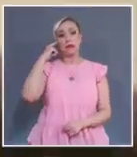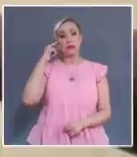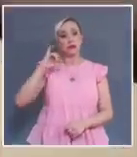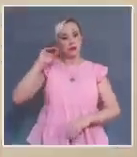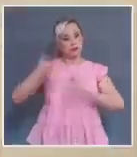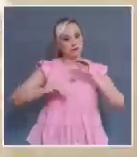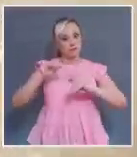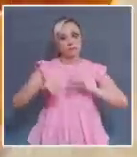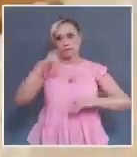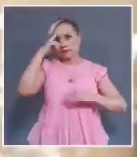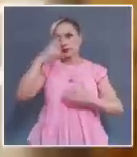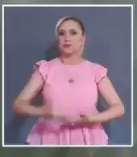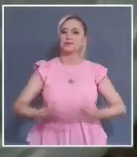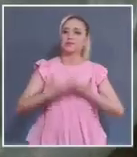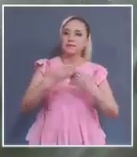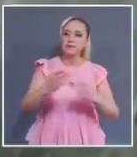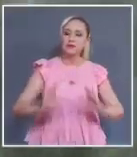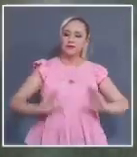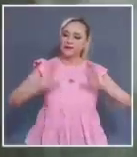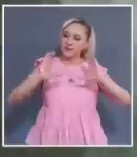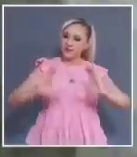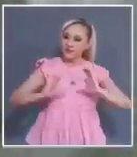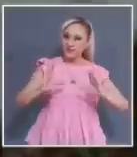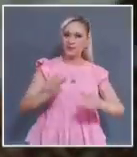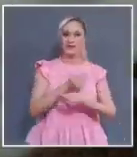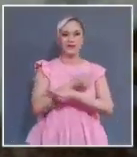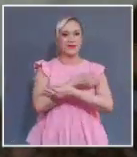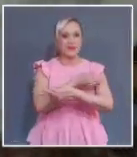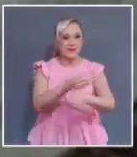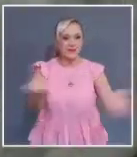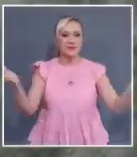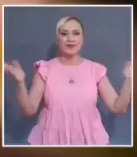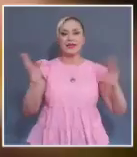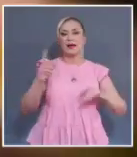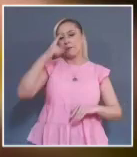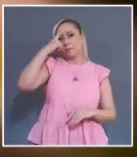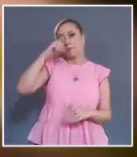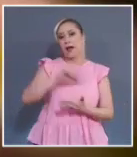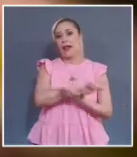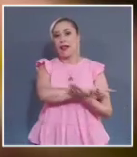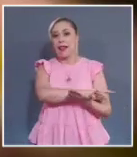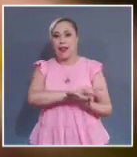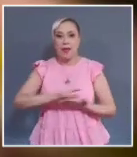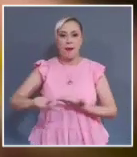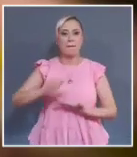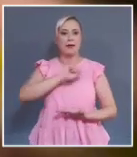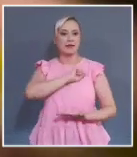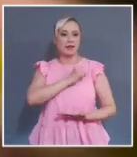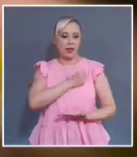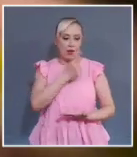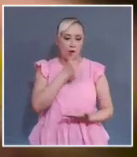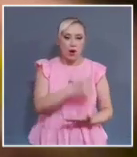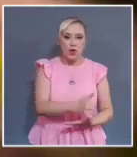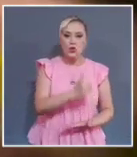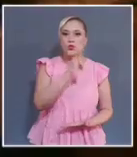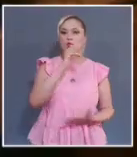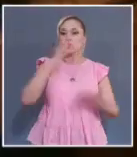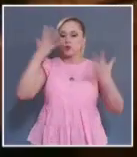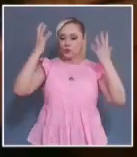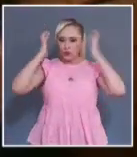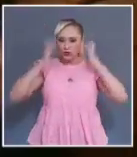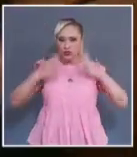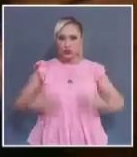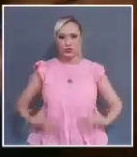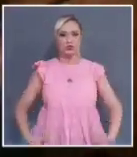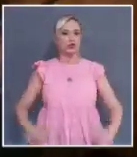garantizar su preservación, suministro y saneamiento de forma potable, salubre y suficiente, sin ocasionar daño al medio ambiente, de tal